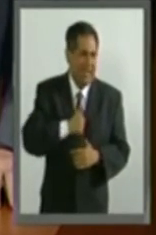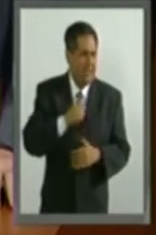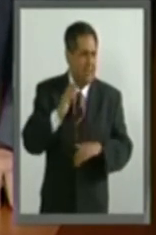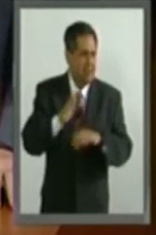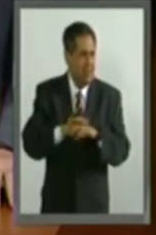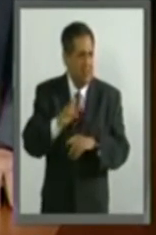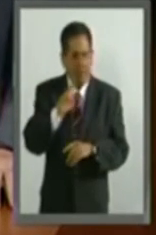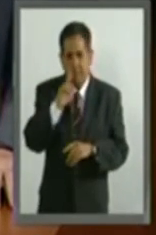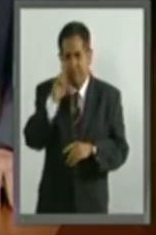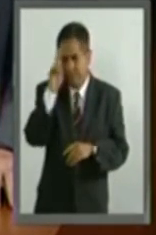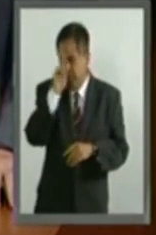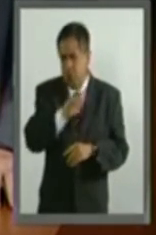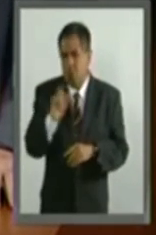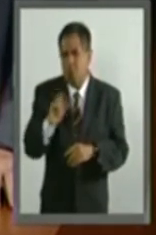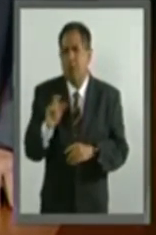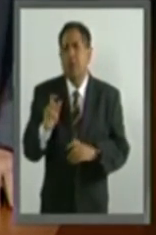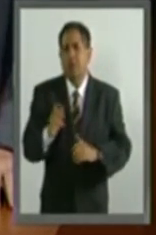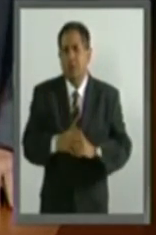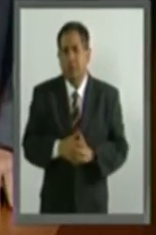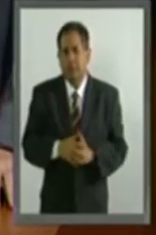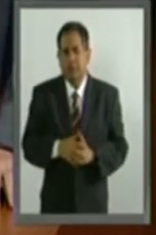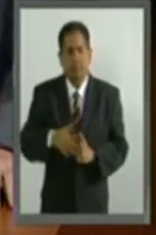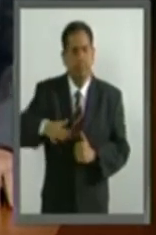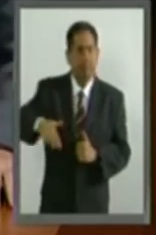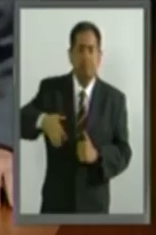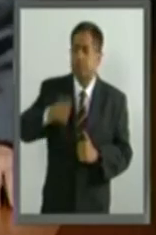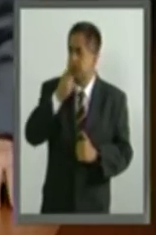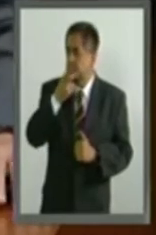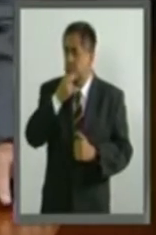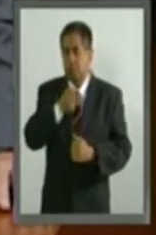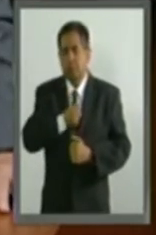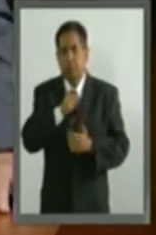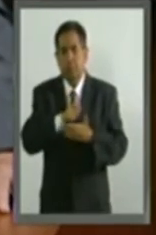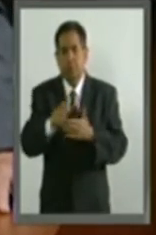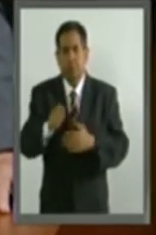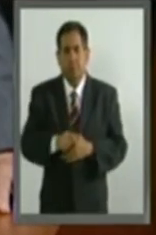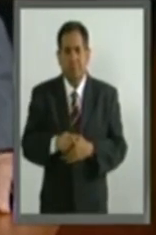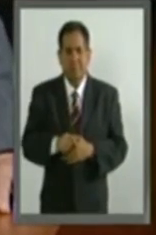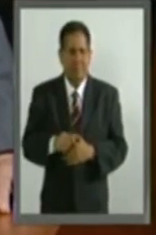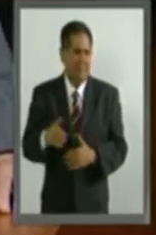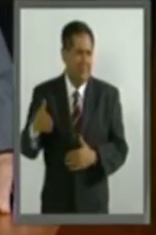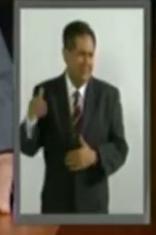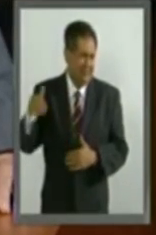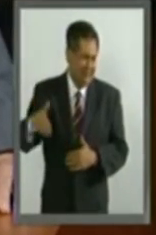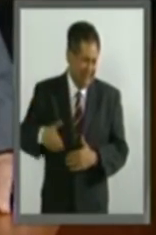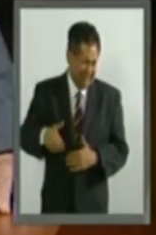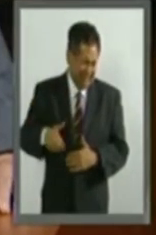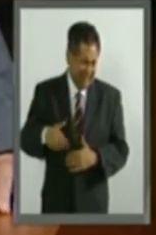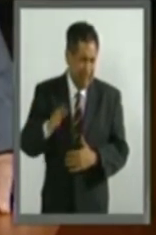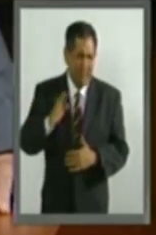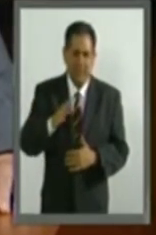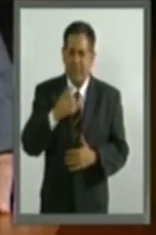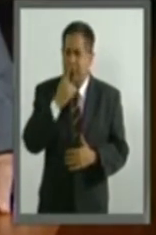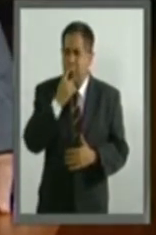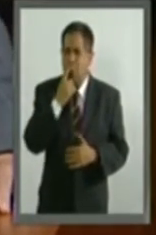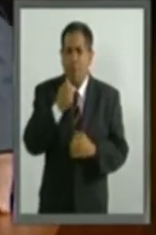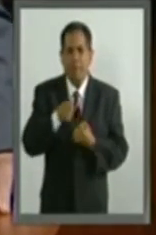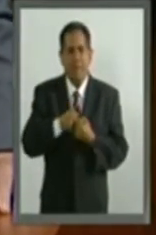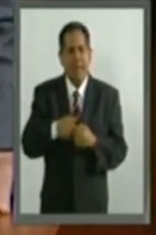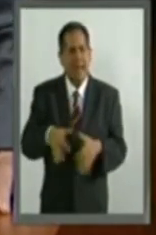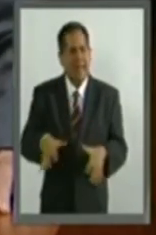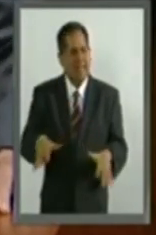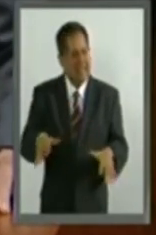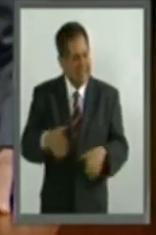dolorosas que, como dijo el poeta, heridas que suelen sangrar, que